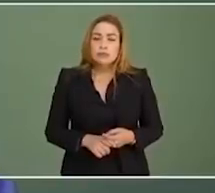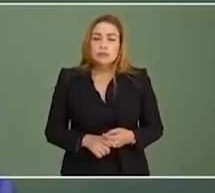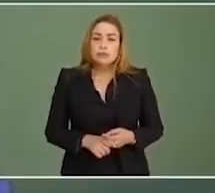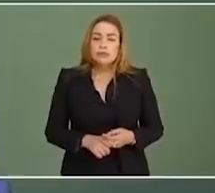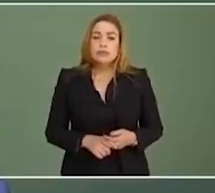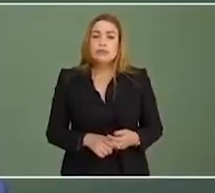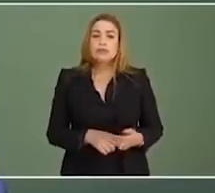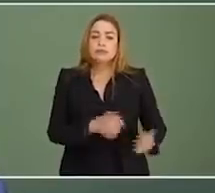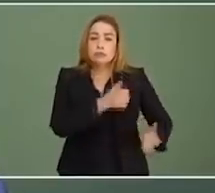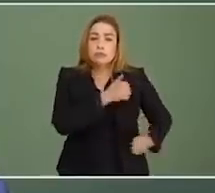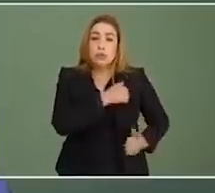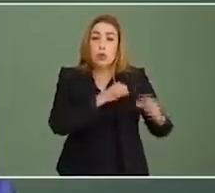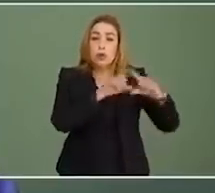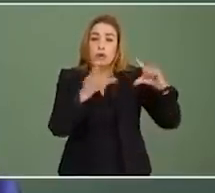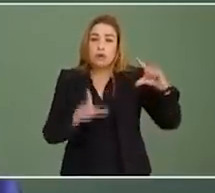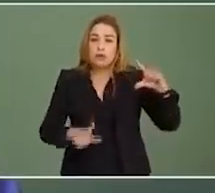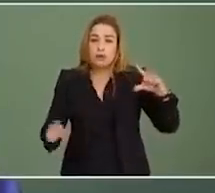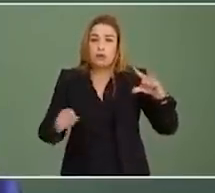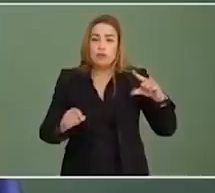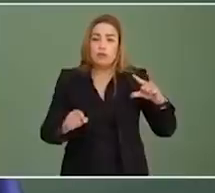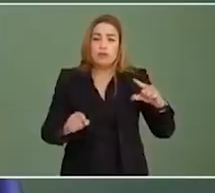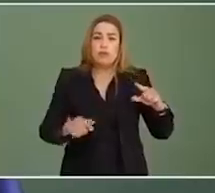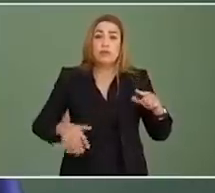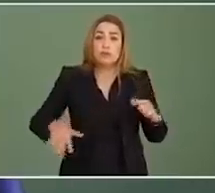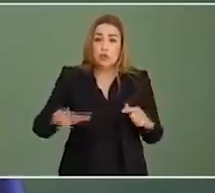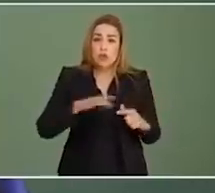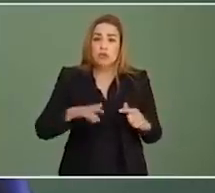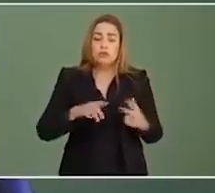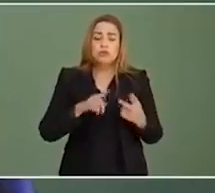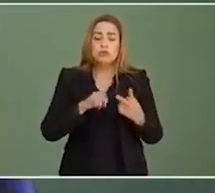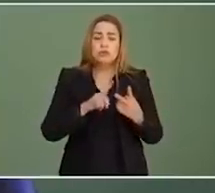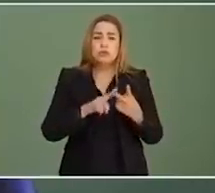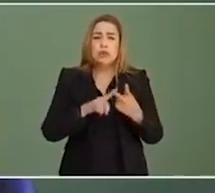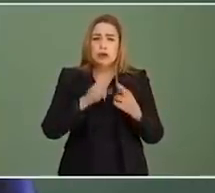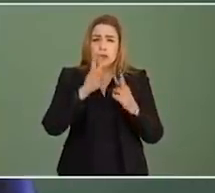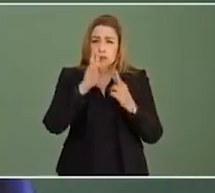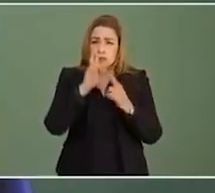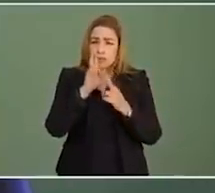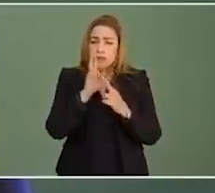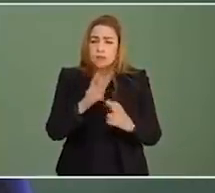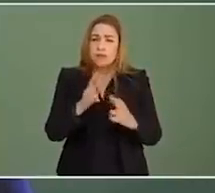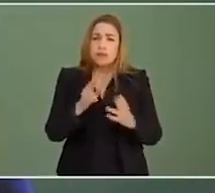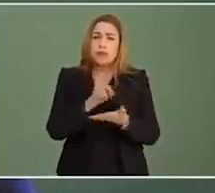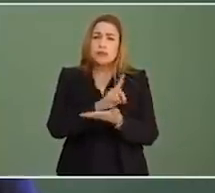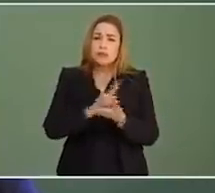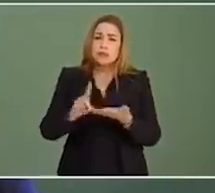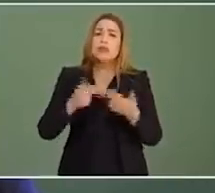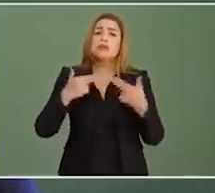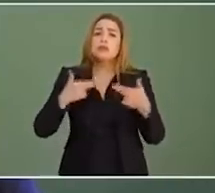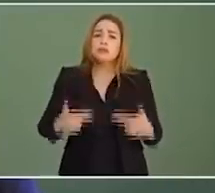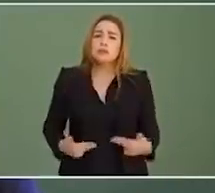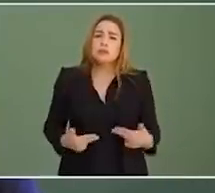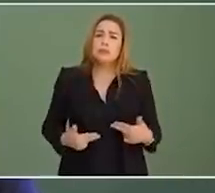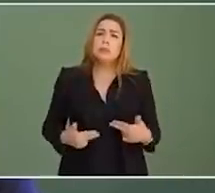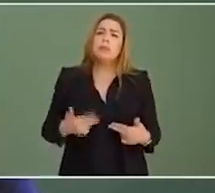para que se tenga este una idea clara